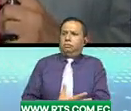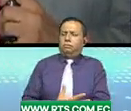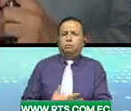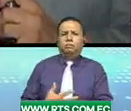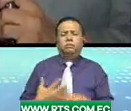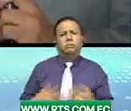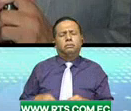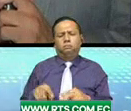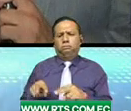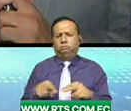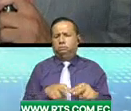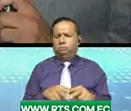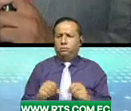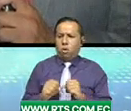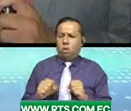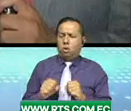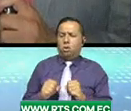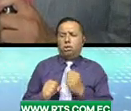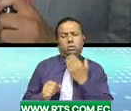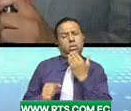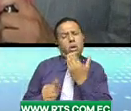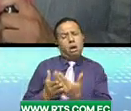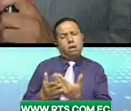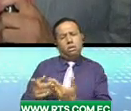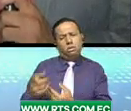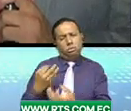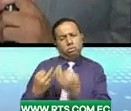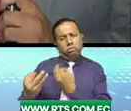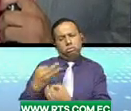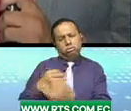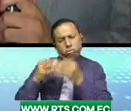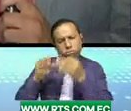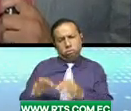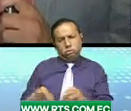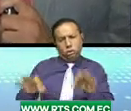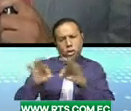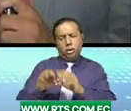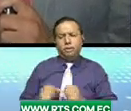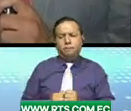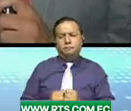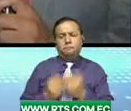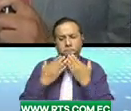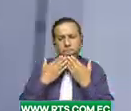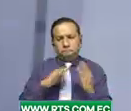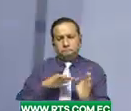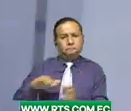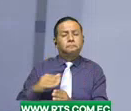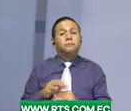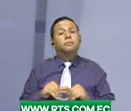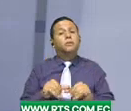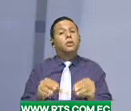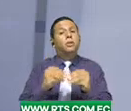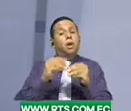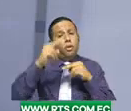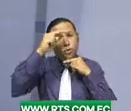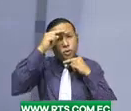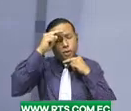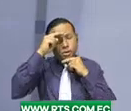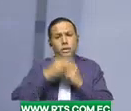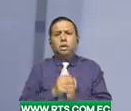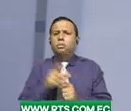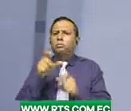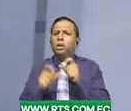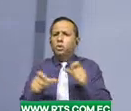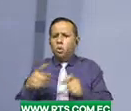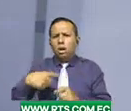nos estremecen a todos, Julio César. Muchísimas gracias por este importante reporte. Seguimos con más noticias. Delincuentes protagonizaron